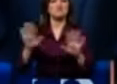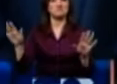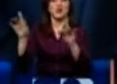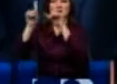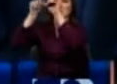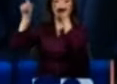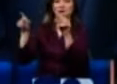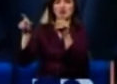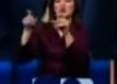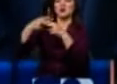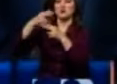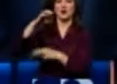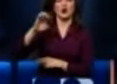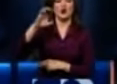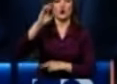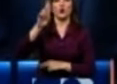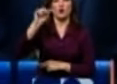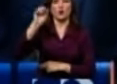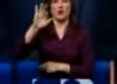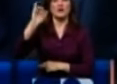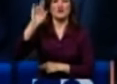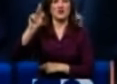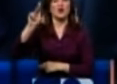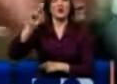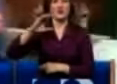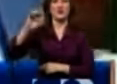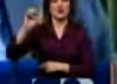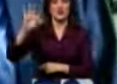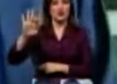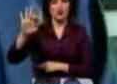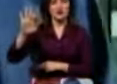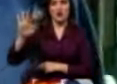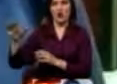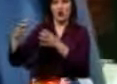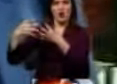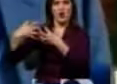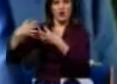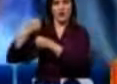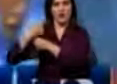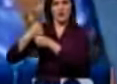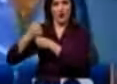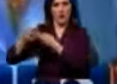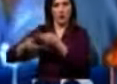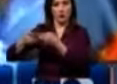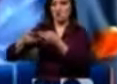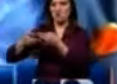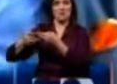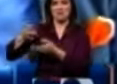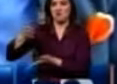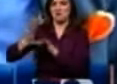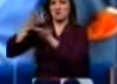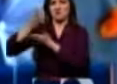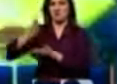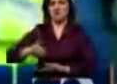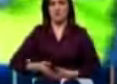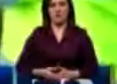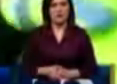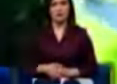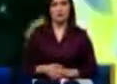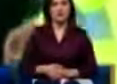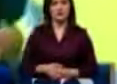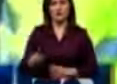ha resuelto no continuar la relación con la empresa Ecuticket. Sobre una supuesta autorización de venta de 5.000 entradas a una sola persona que se